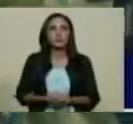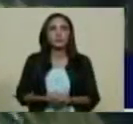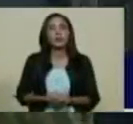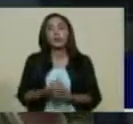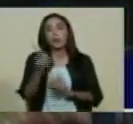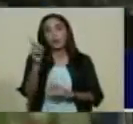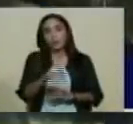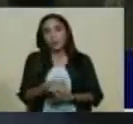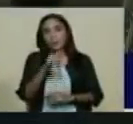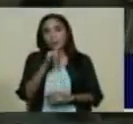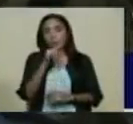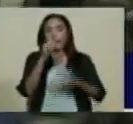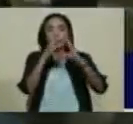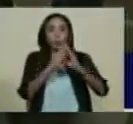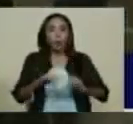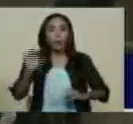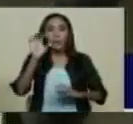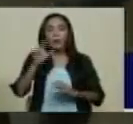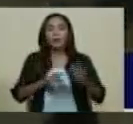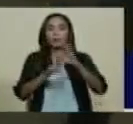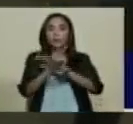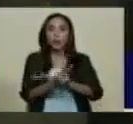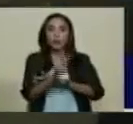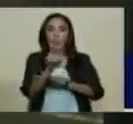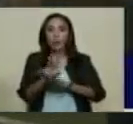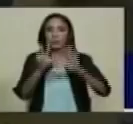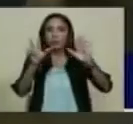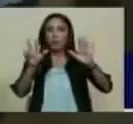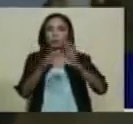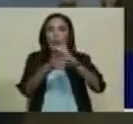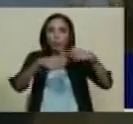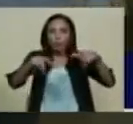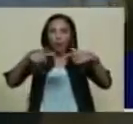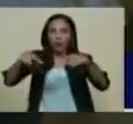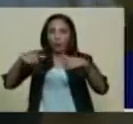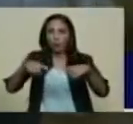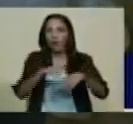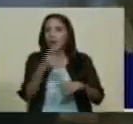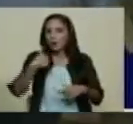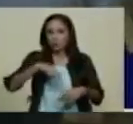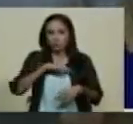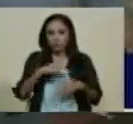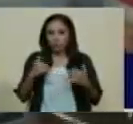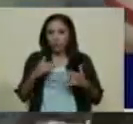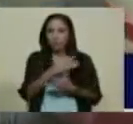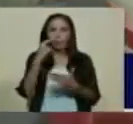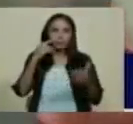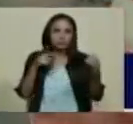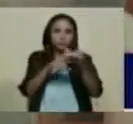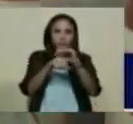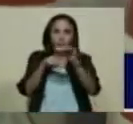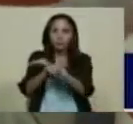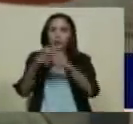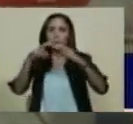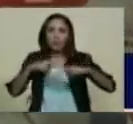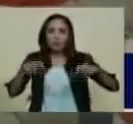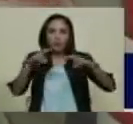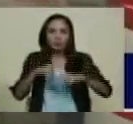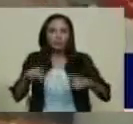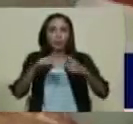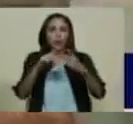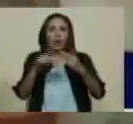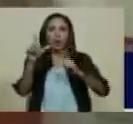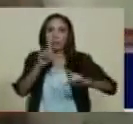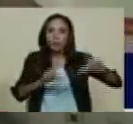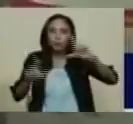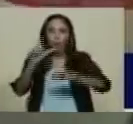nacional 228 espacios. Nosotros de las universidades vamos a seguir potenciando la investigación, nuestros laboratorios,